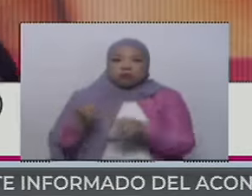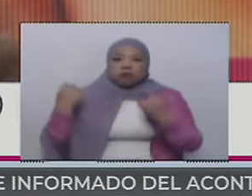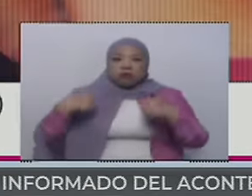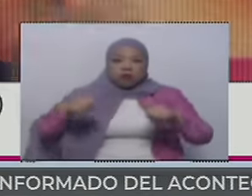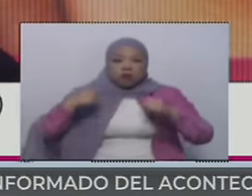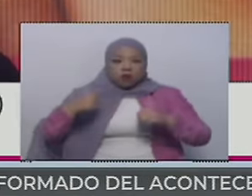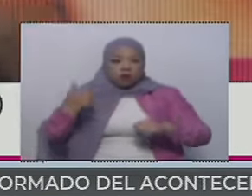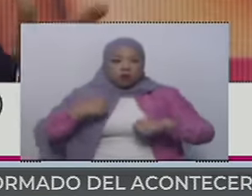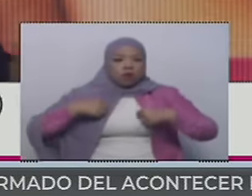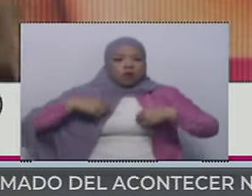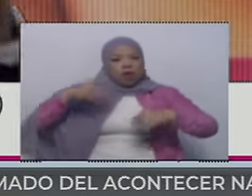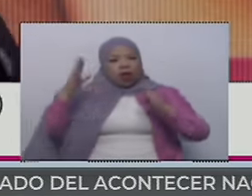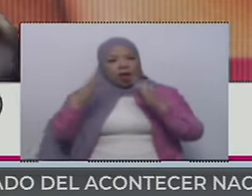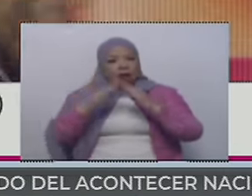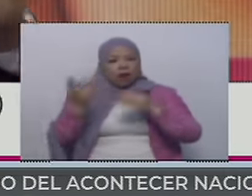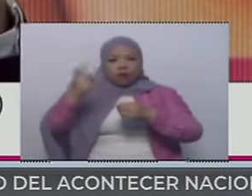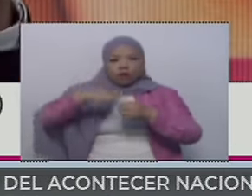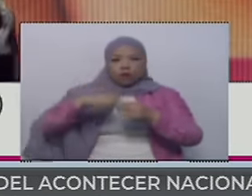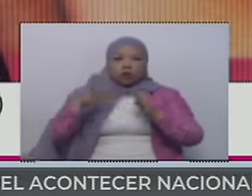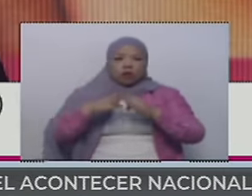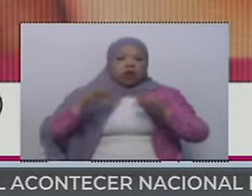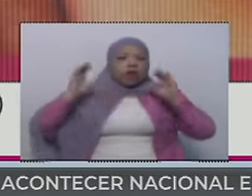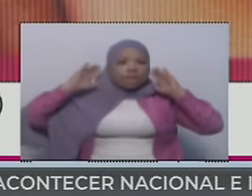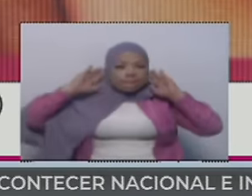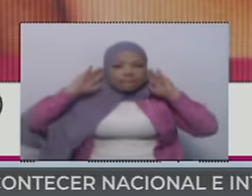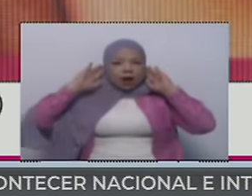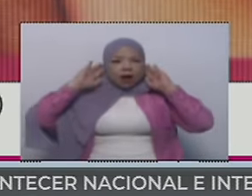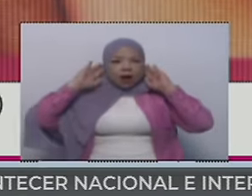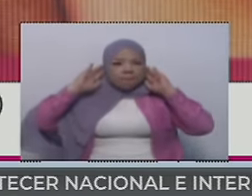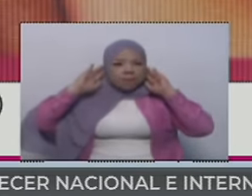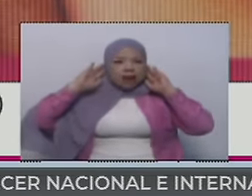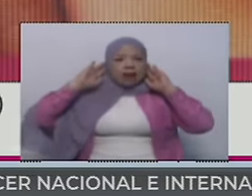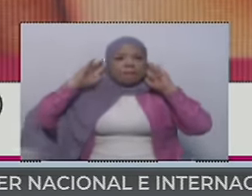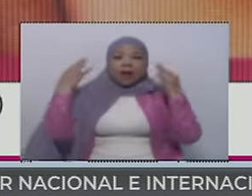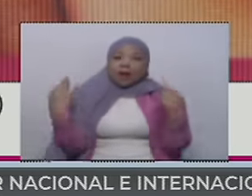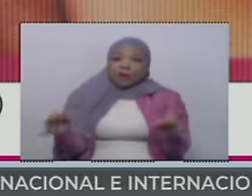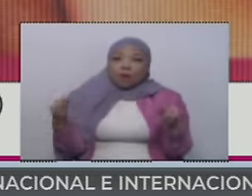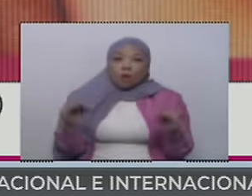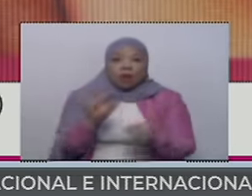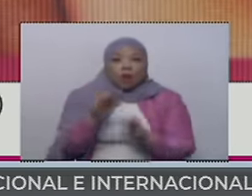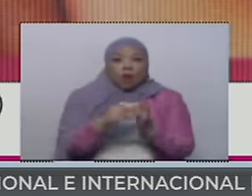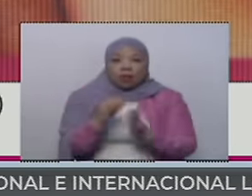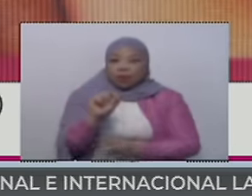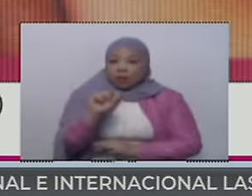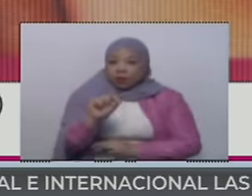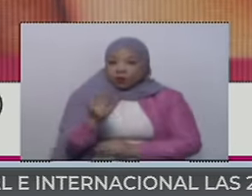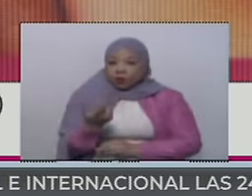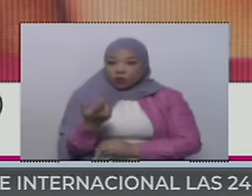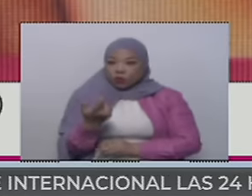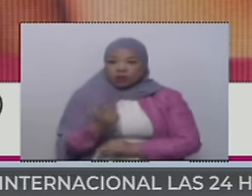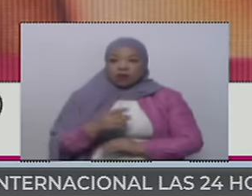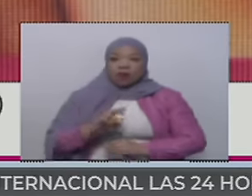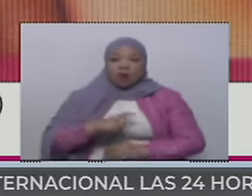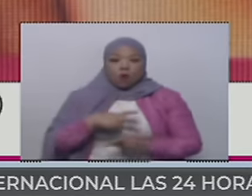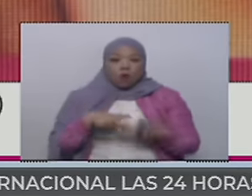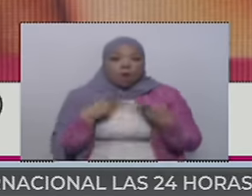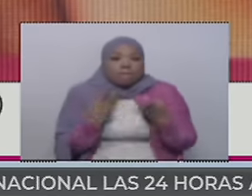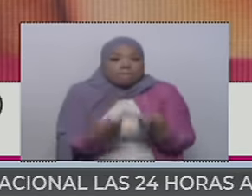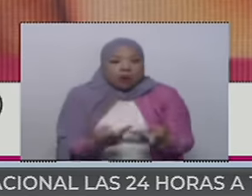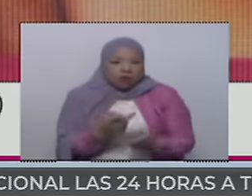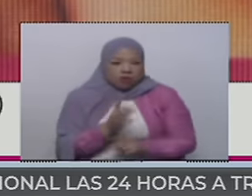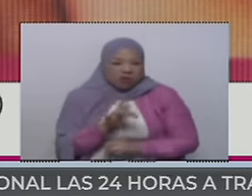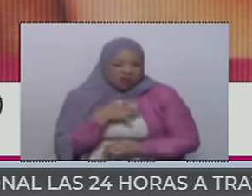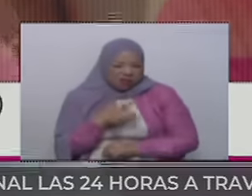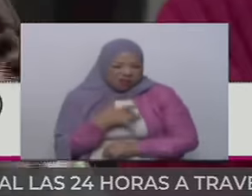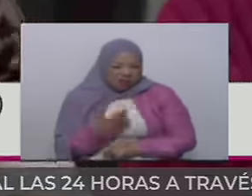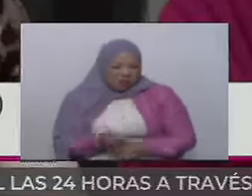lanza ahí una colchoneta y se pone a hacer ejercicio. Correcto. 30, 40 minutos. Una cuestión de voluntad. De voluntad. Y